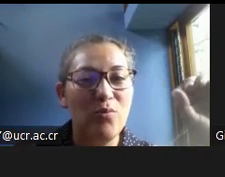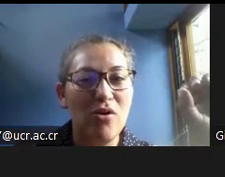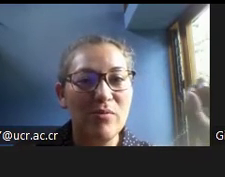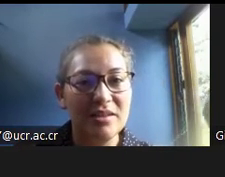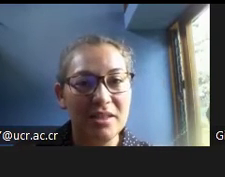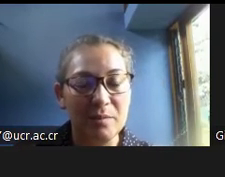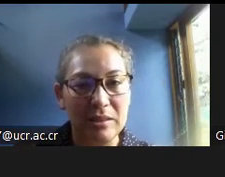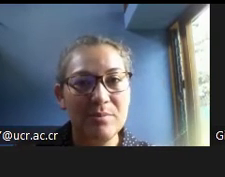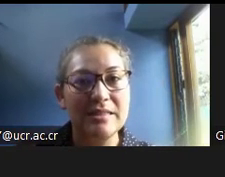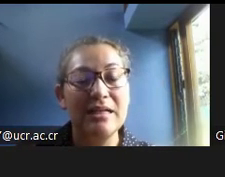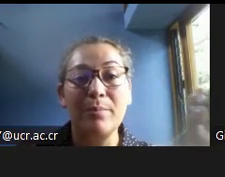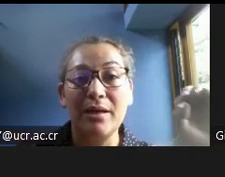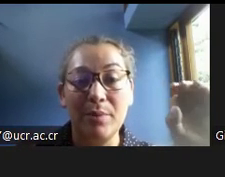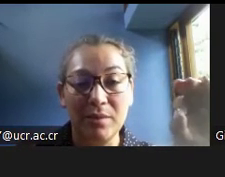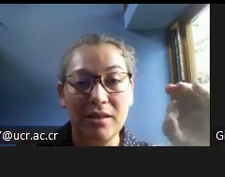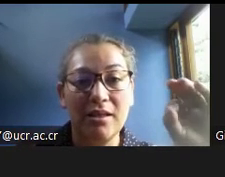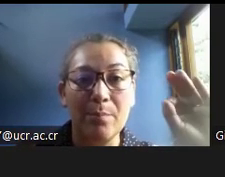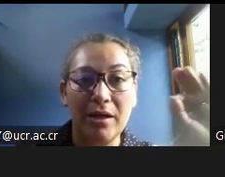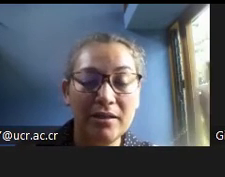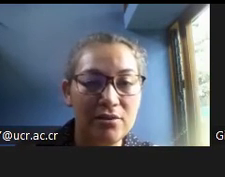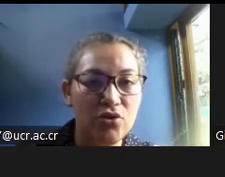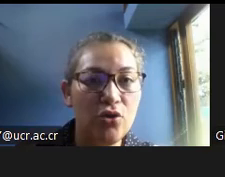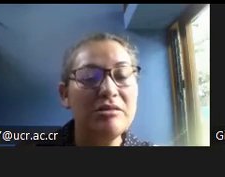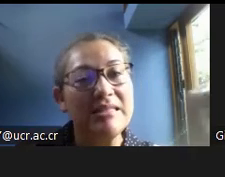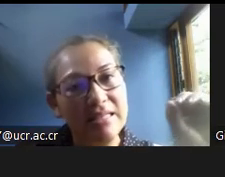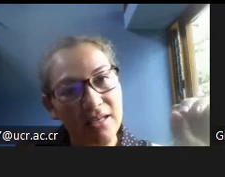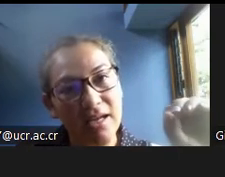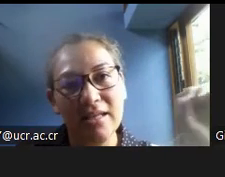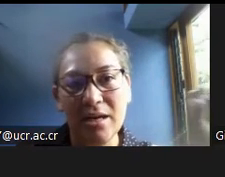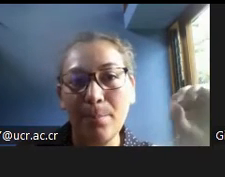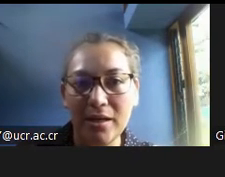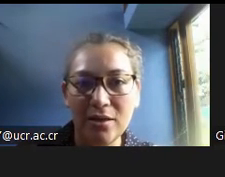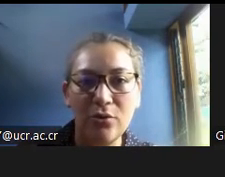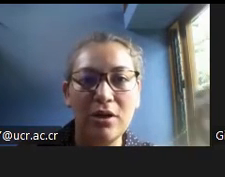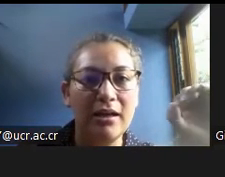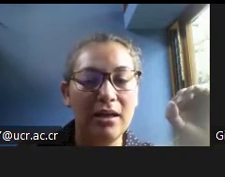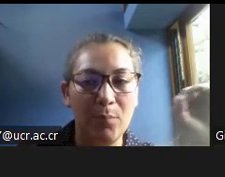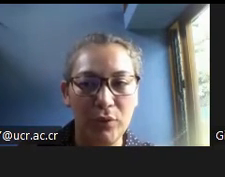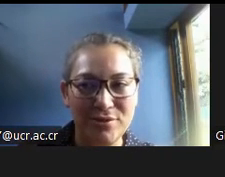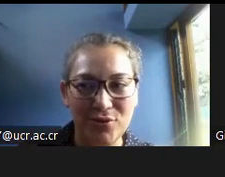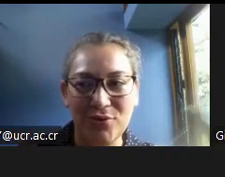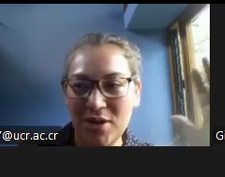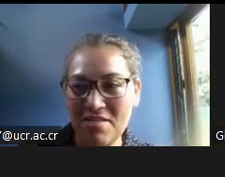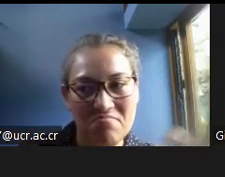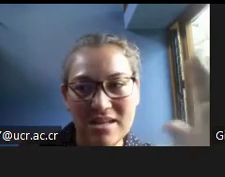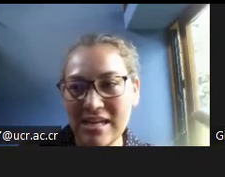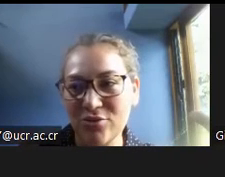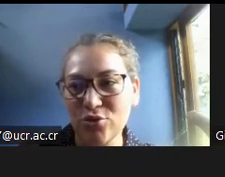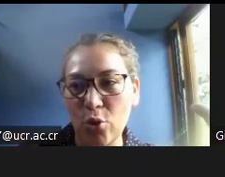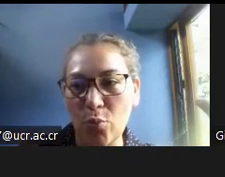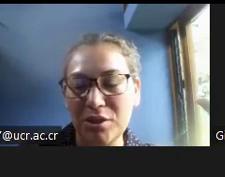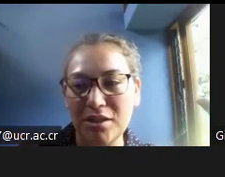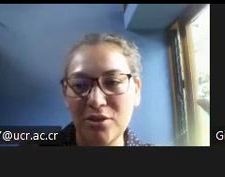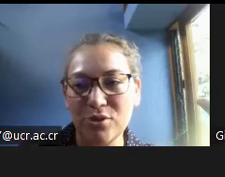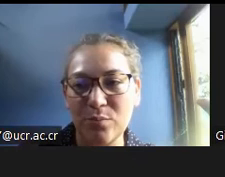responsabilidad en cómo vamos a transmitir este mensaje para permitir llamar la atención sin generar pánico en la población, ¿ok?